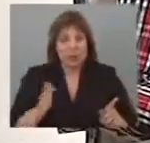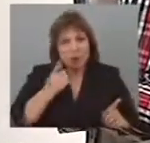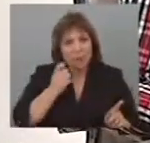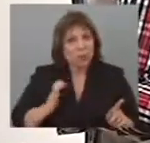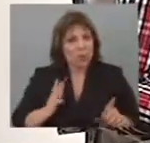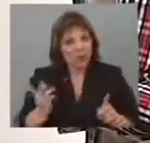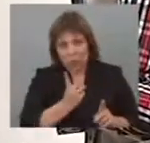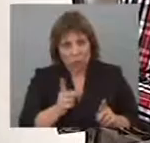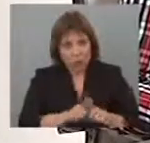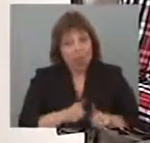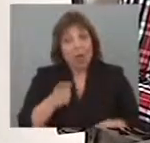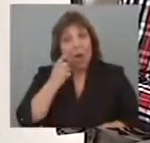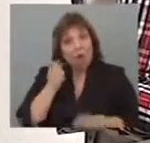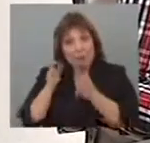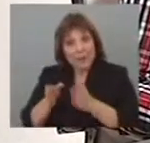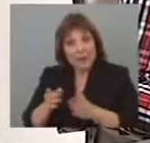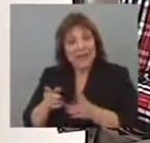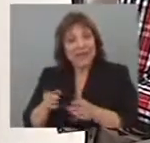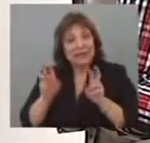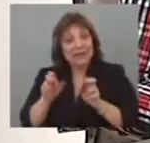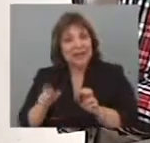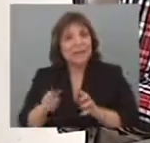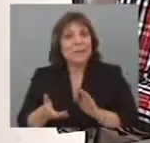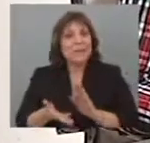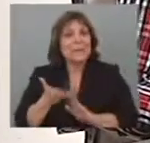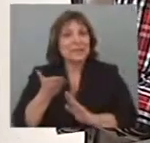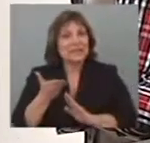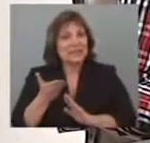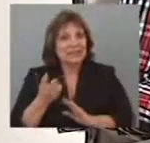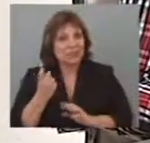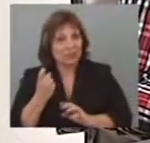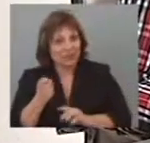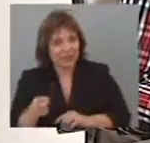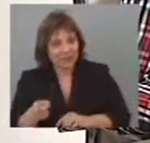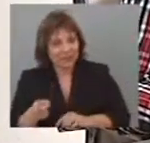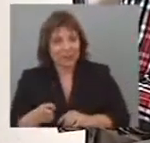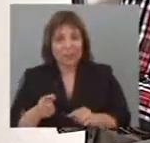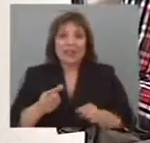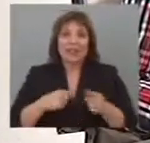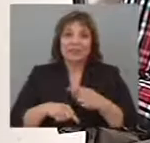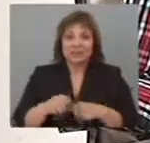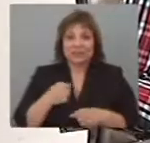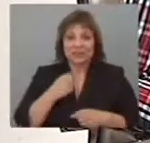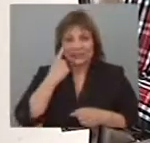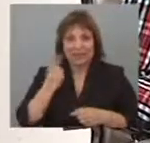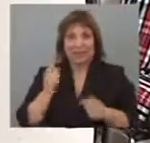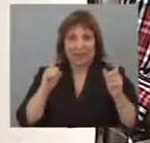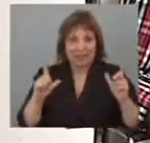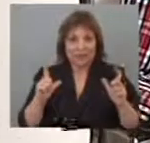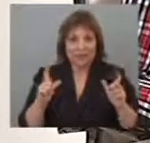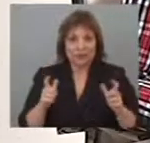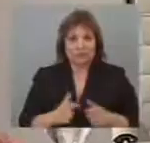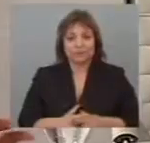Igual siempre en varones ese tema era más, saltaba más en cada una de estas afirmaciones, ¿no? Entonces esas cosas llamaban la atención,